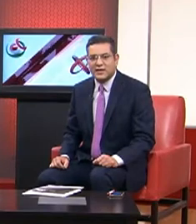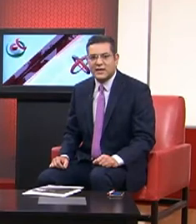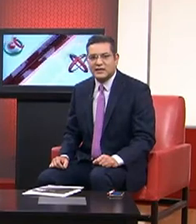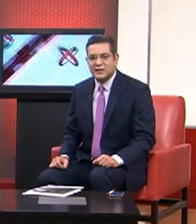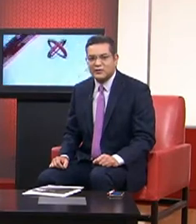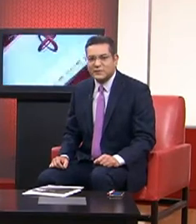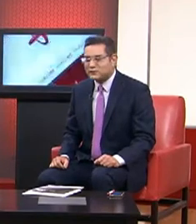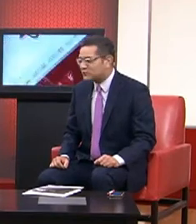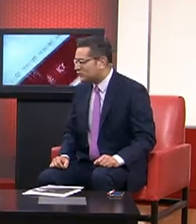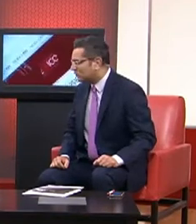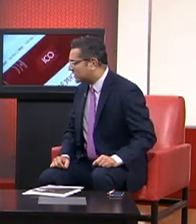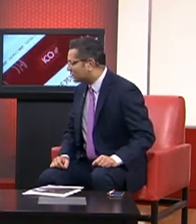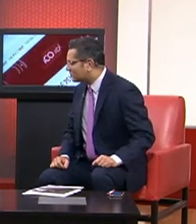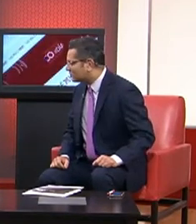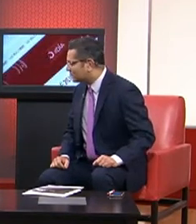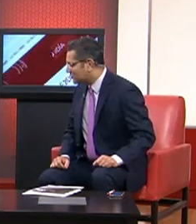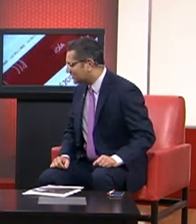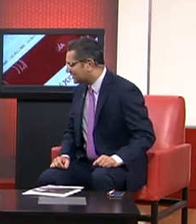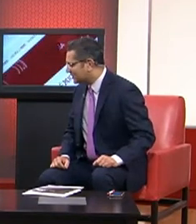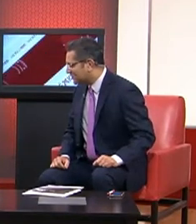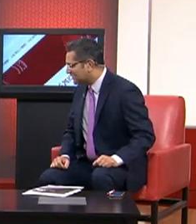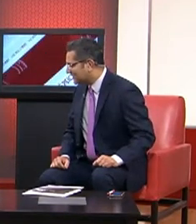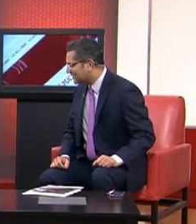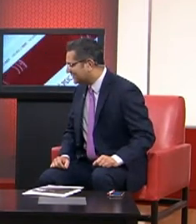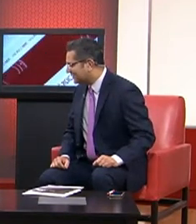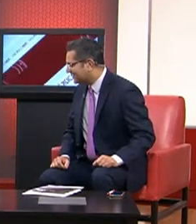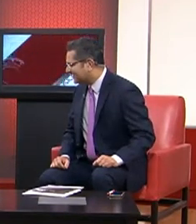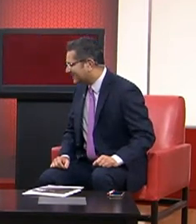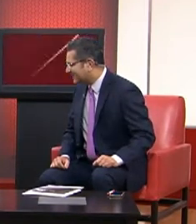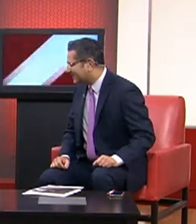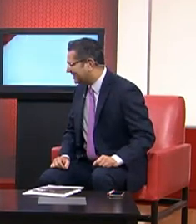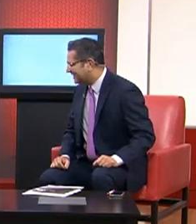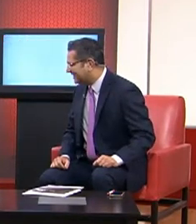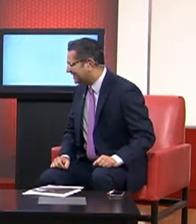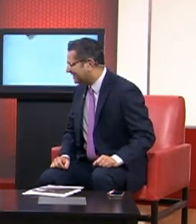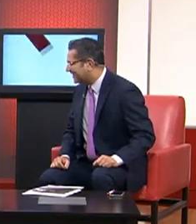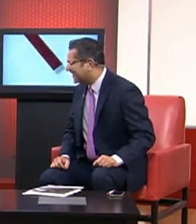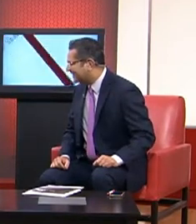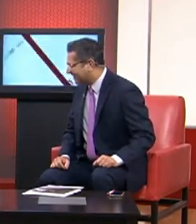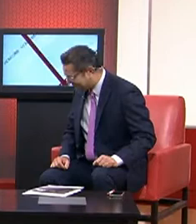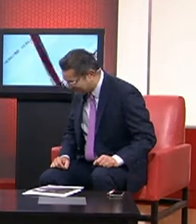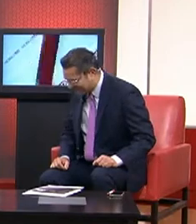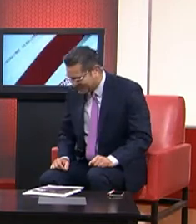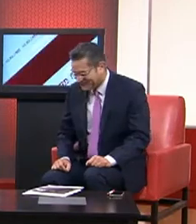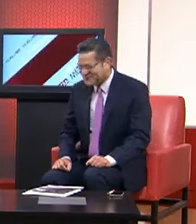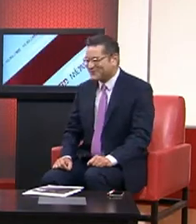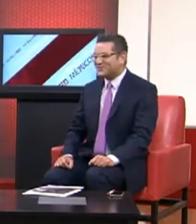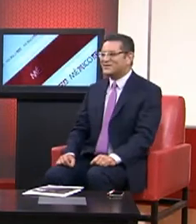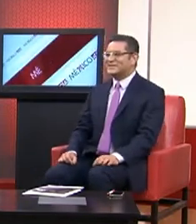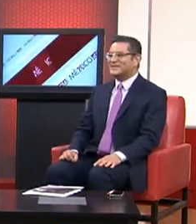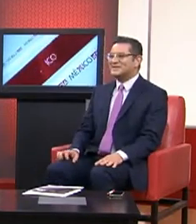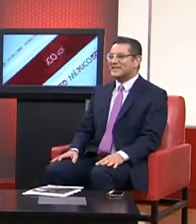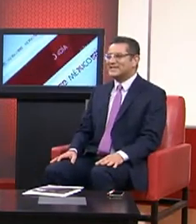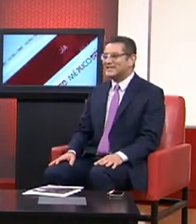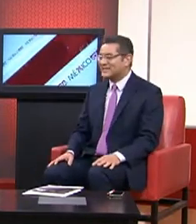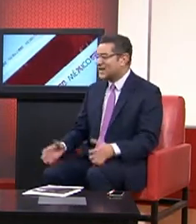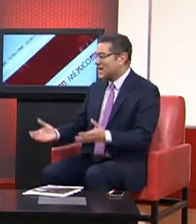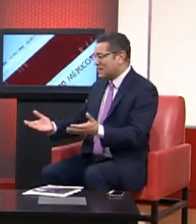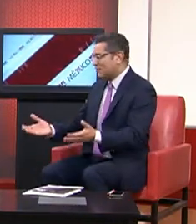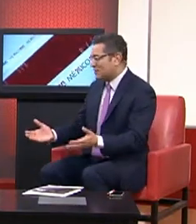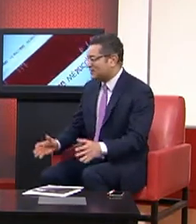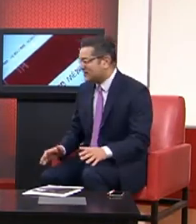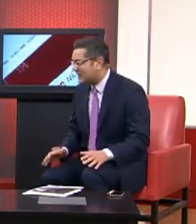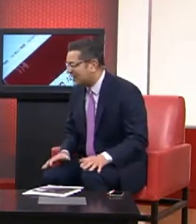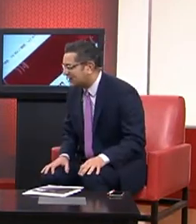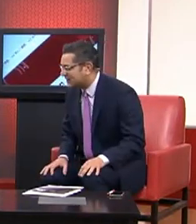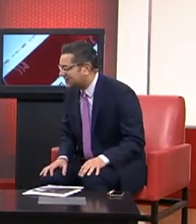la doctora Kiko Matsumoto. Kiko, good morning, buenos días. Oh, thank you. Soy Kiko. Mucho gusto, muchísimas gracias.